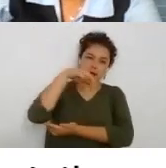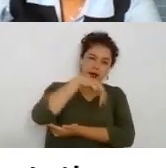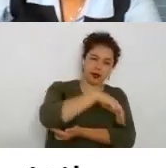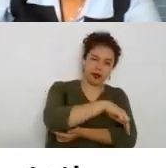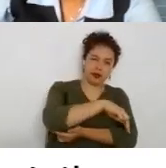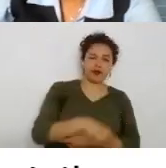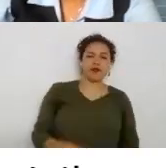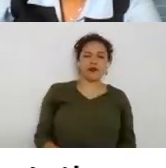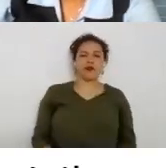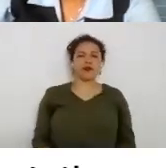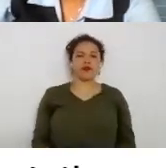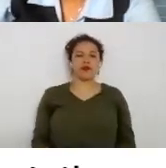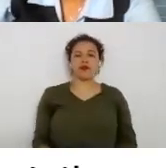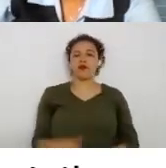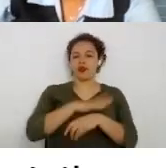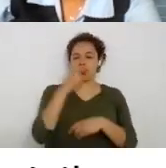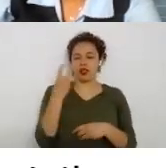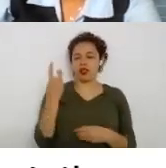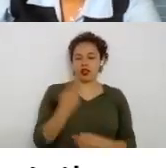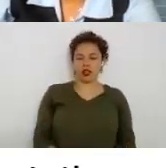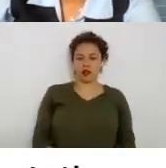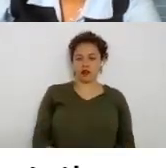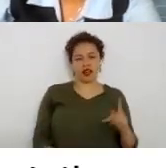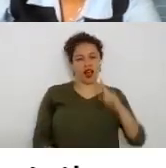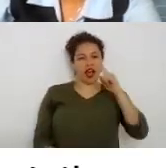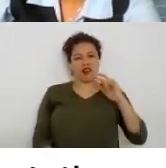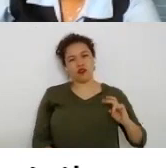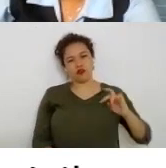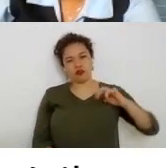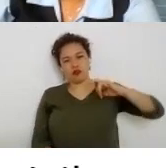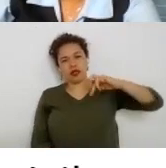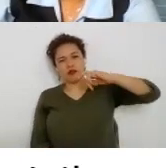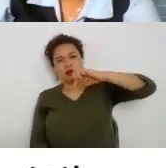¿Por qué? ¿Por qué creen que para subir escaleras no?